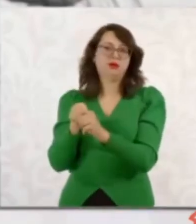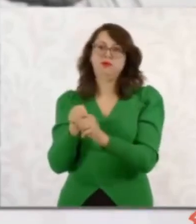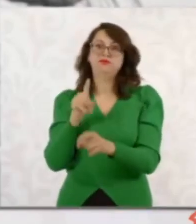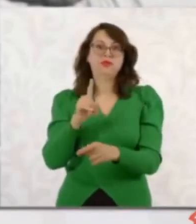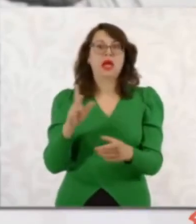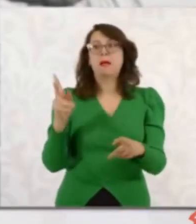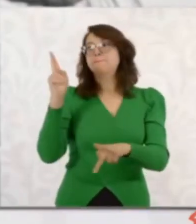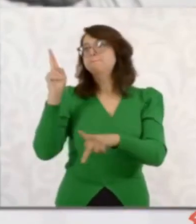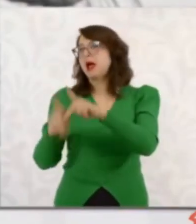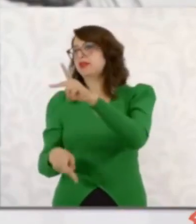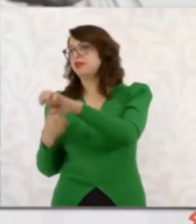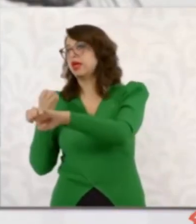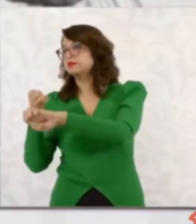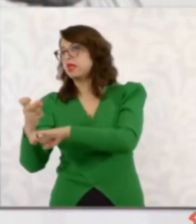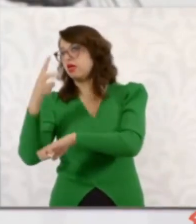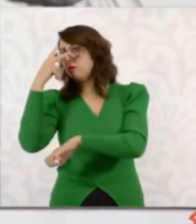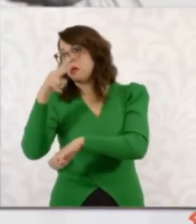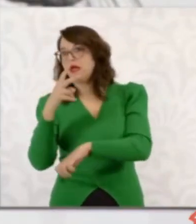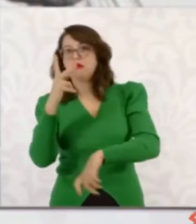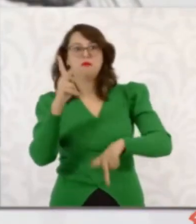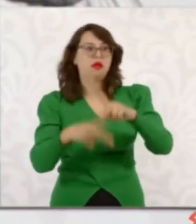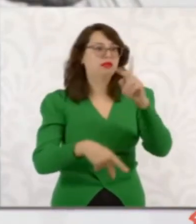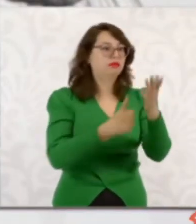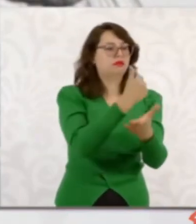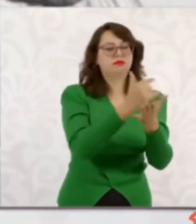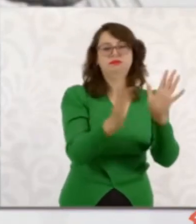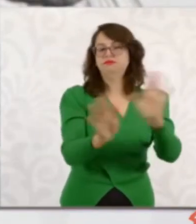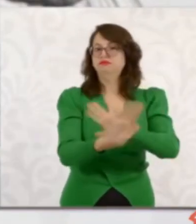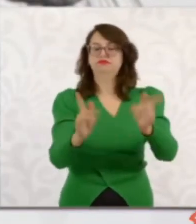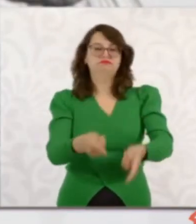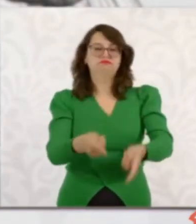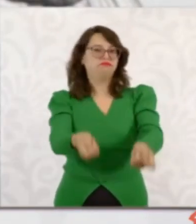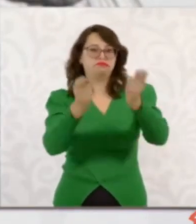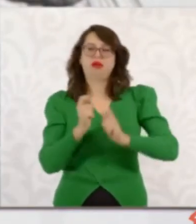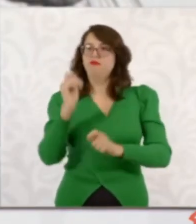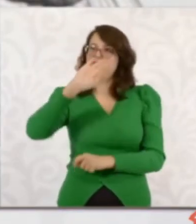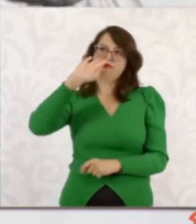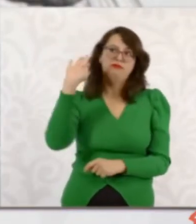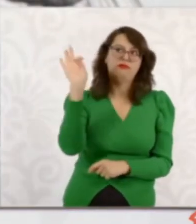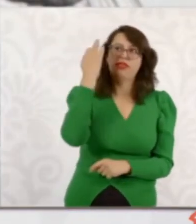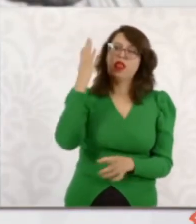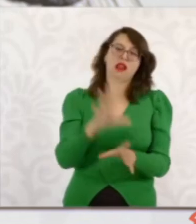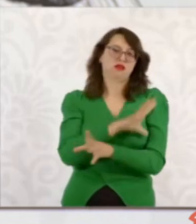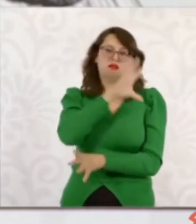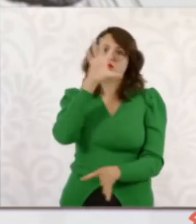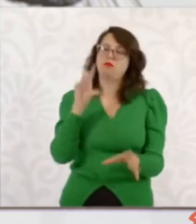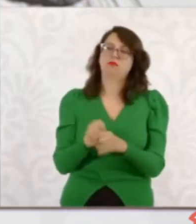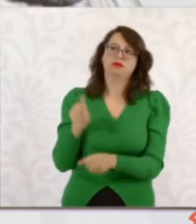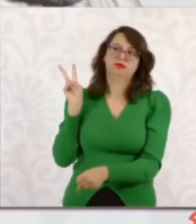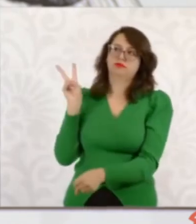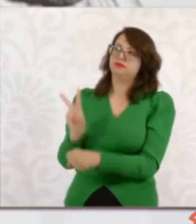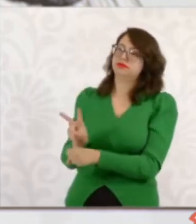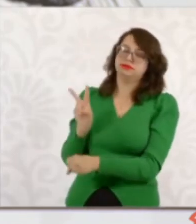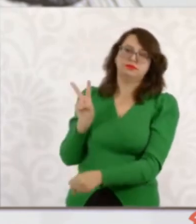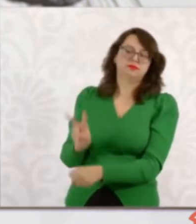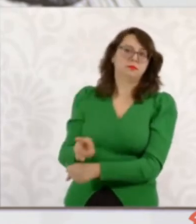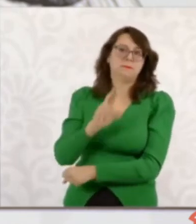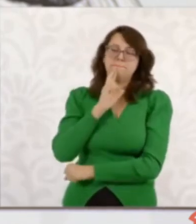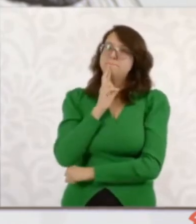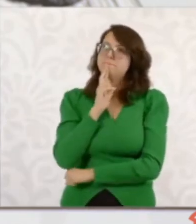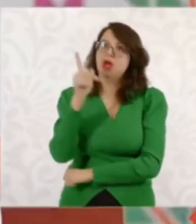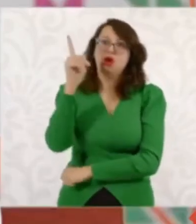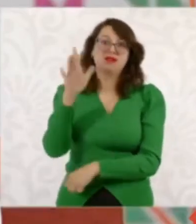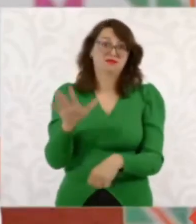trajo al gobierno federal la finalización de esa obra. Todo eso pues generó diversos problemas